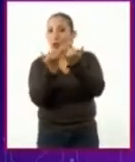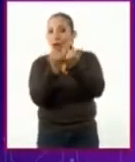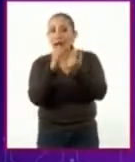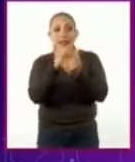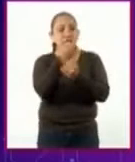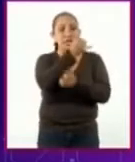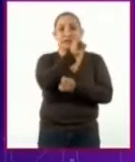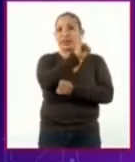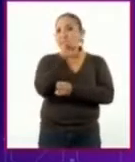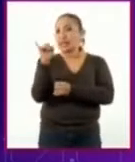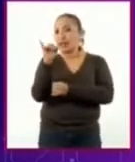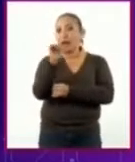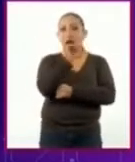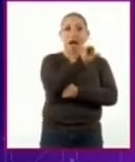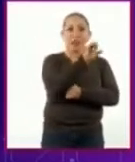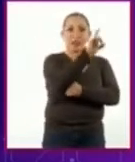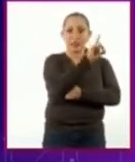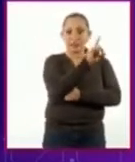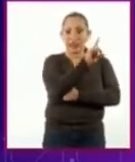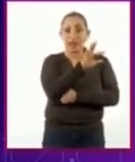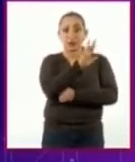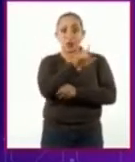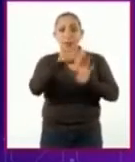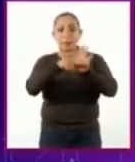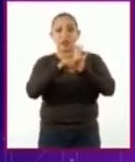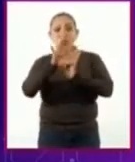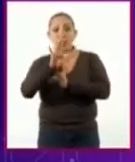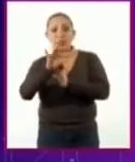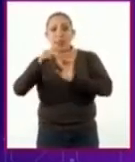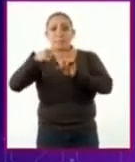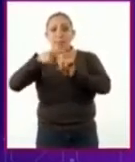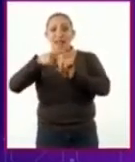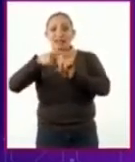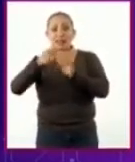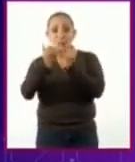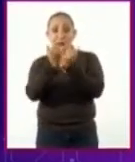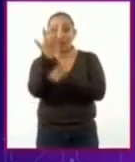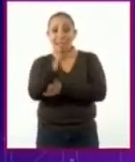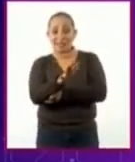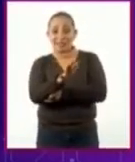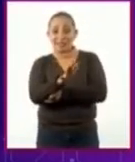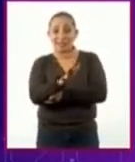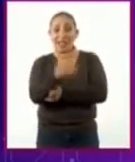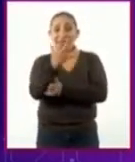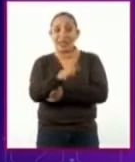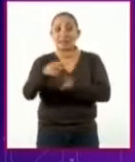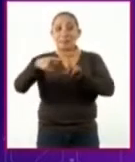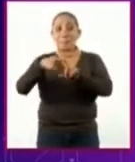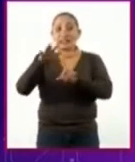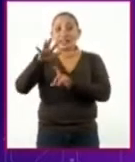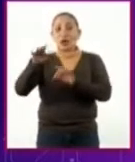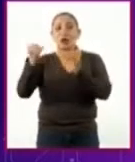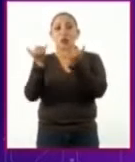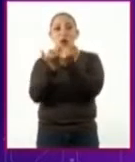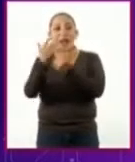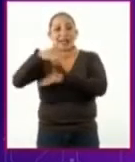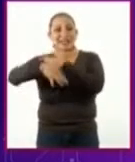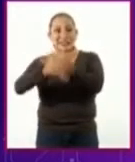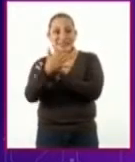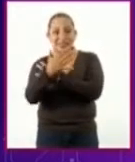resolvemos de izquierda a derecha. 50 menos 40 igual a 10. 10 más 5 igual a